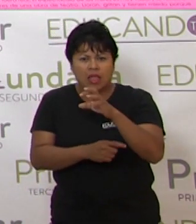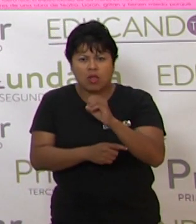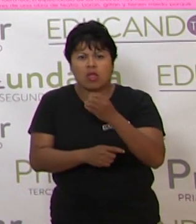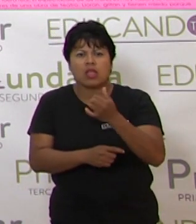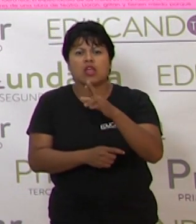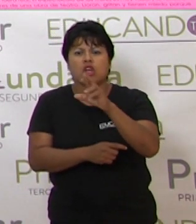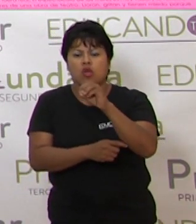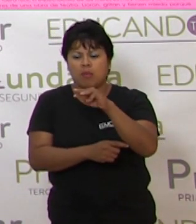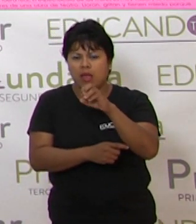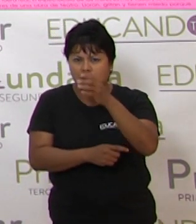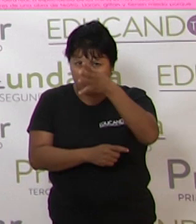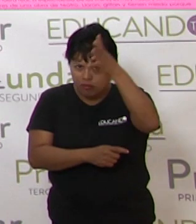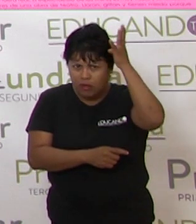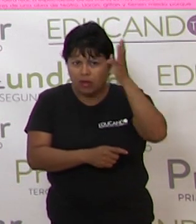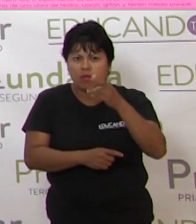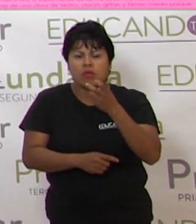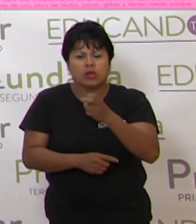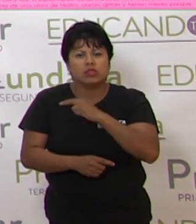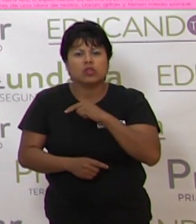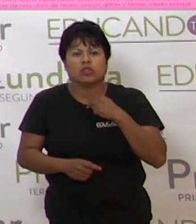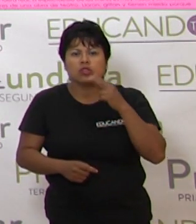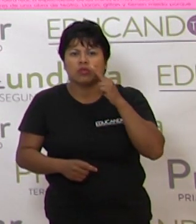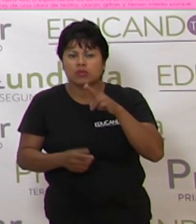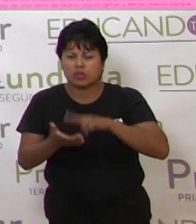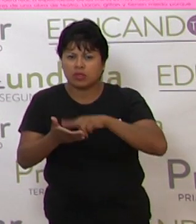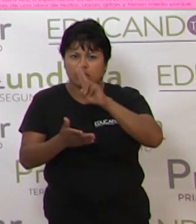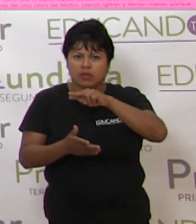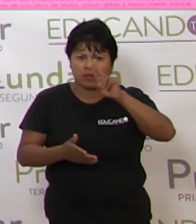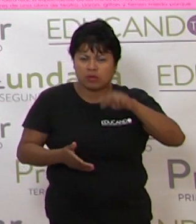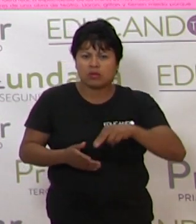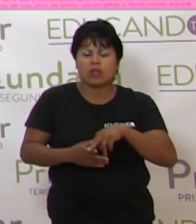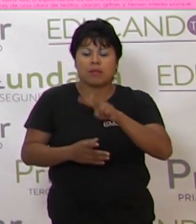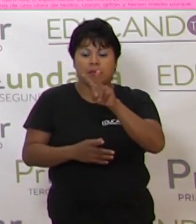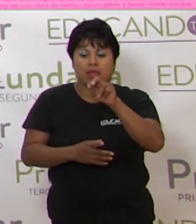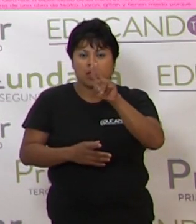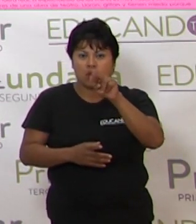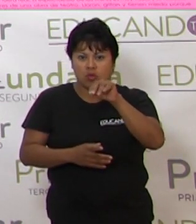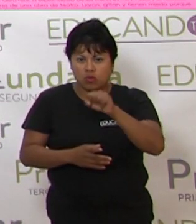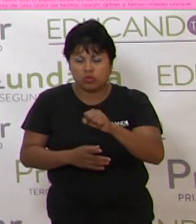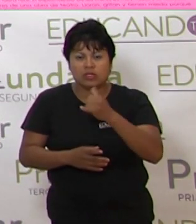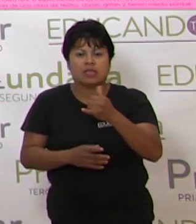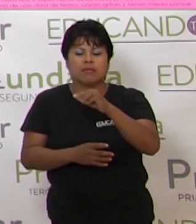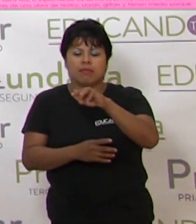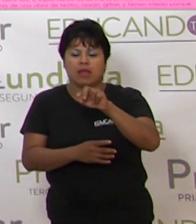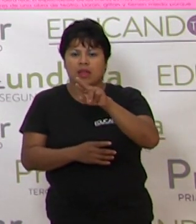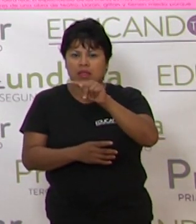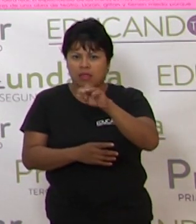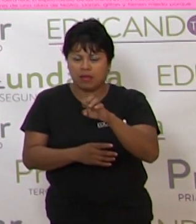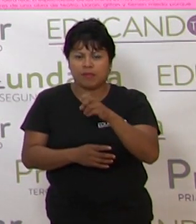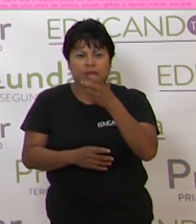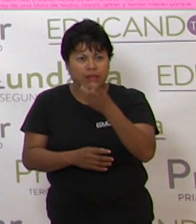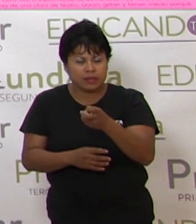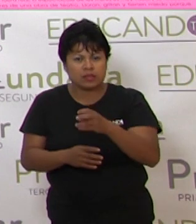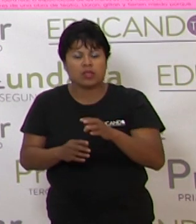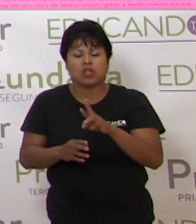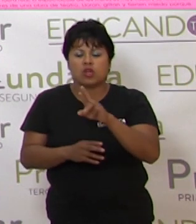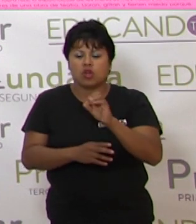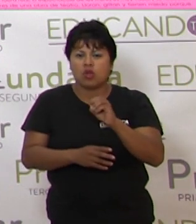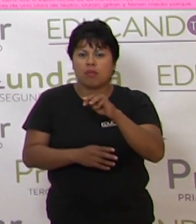romano. Por eso vimos en la obra pictórica a Venus y a Marte, que es la mitología